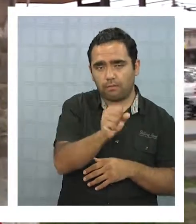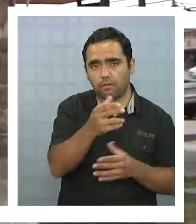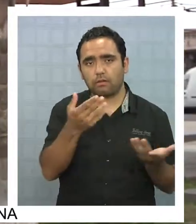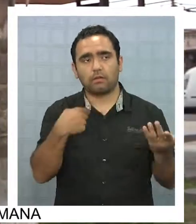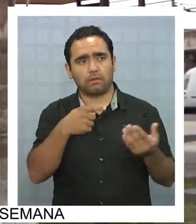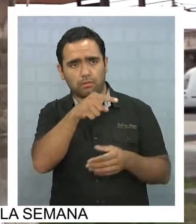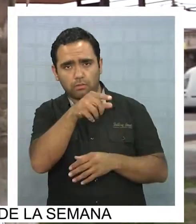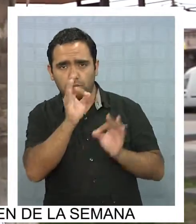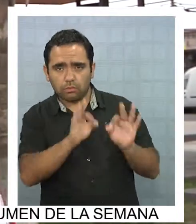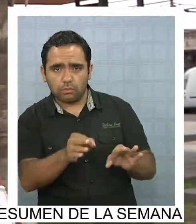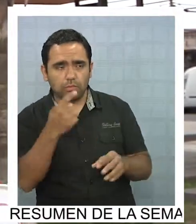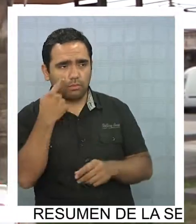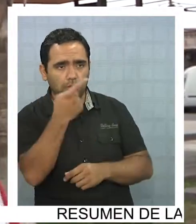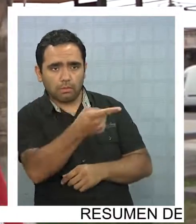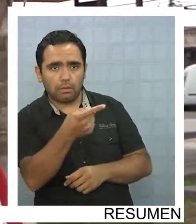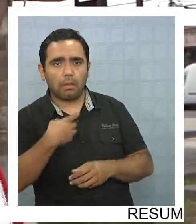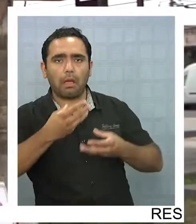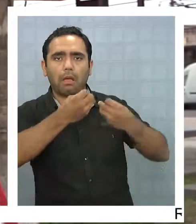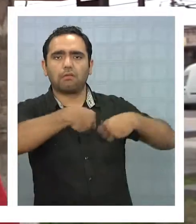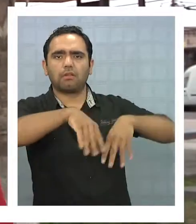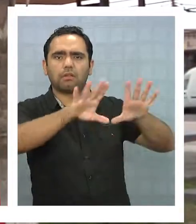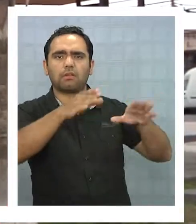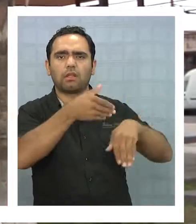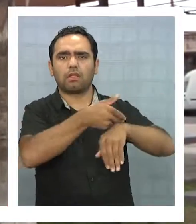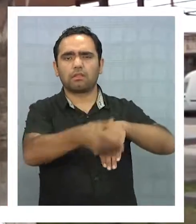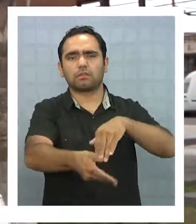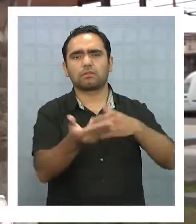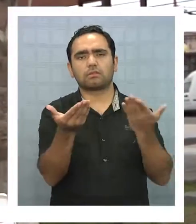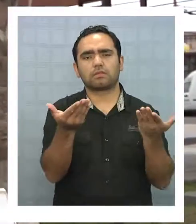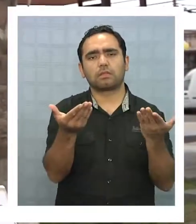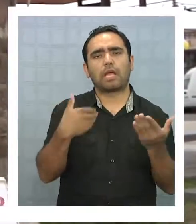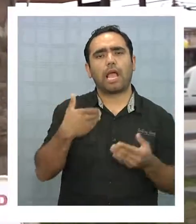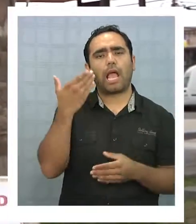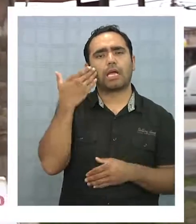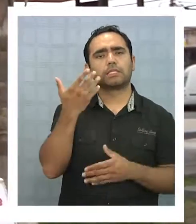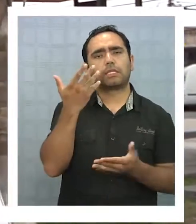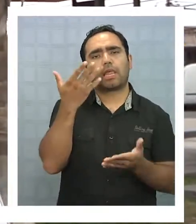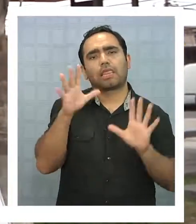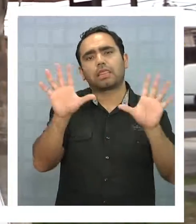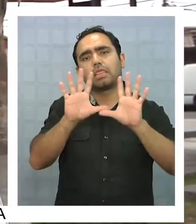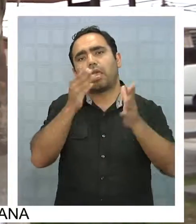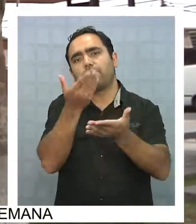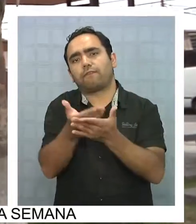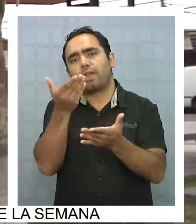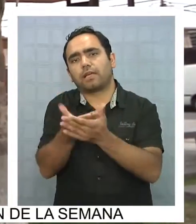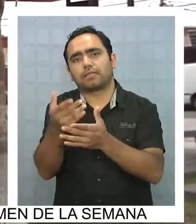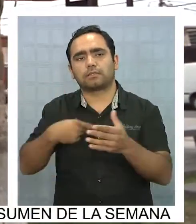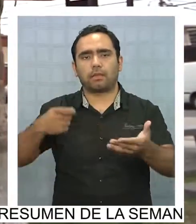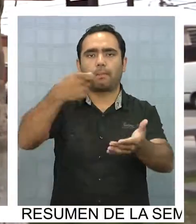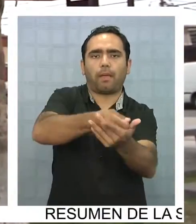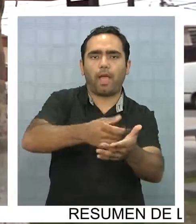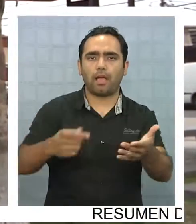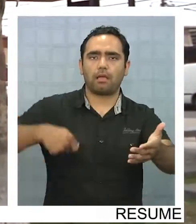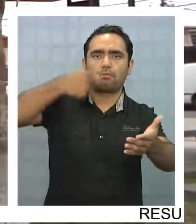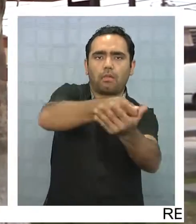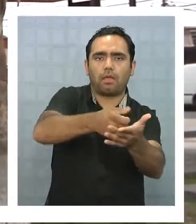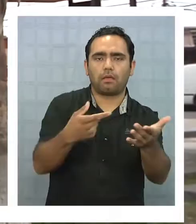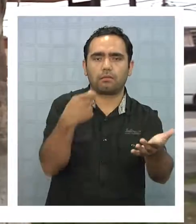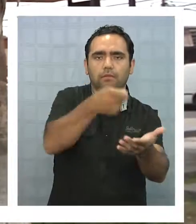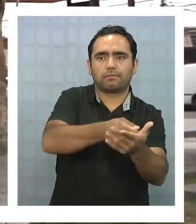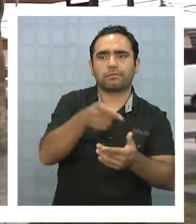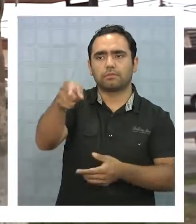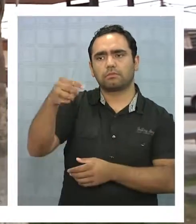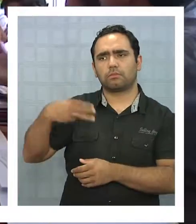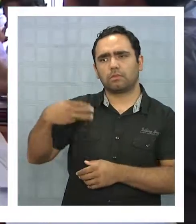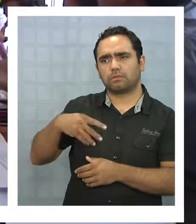precisamente ese parque está abandonado, retrasado, están con más de 10 veces el presupuesto inicial y eso obviamente habla de la tónica de esta administración